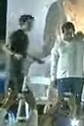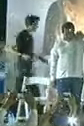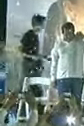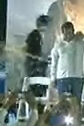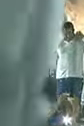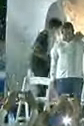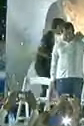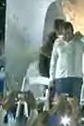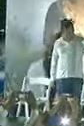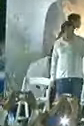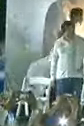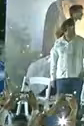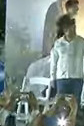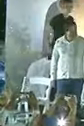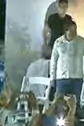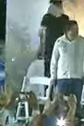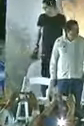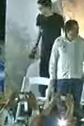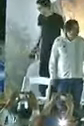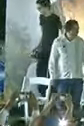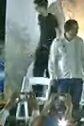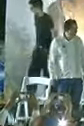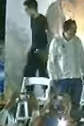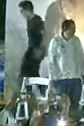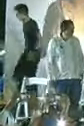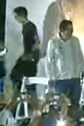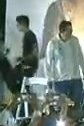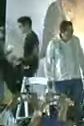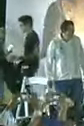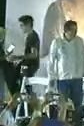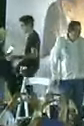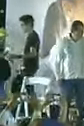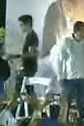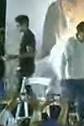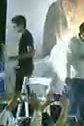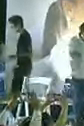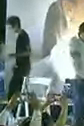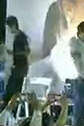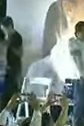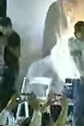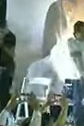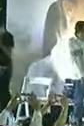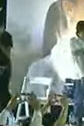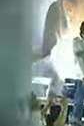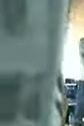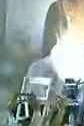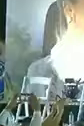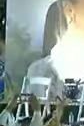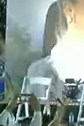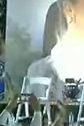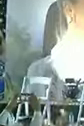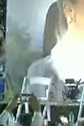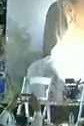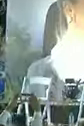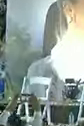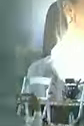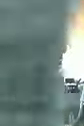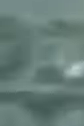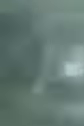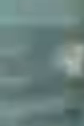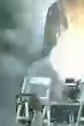Les pedimos ponerse de pie amigos y amigas para entornar nuestro glorioso Himno Nacional si son tan amables